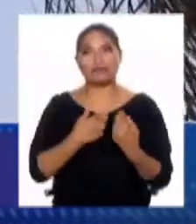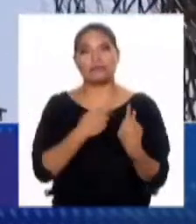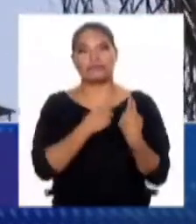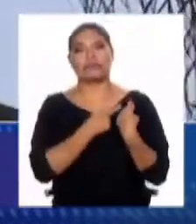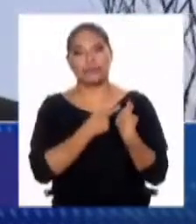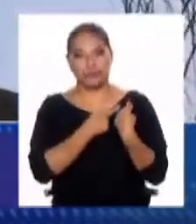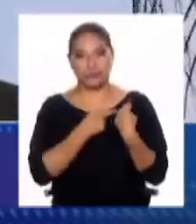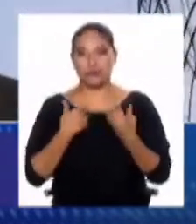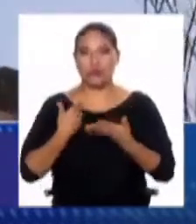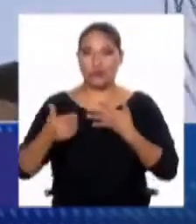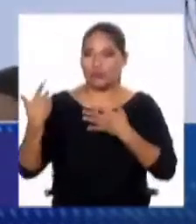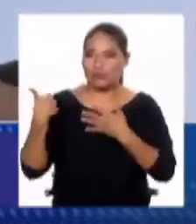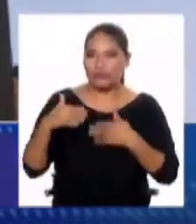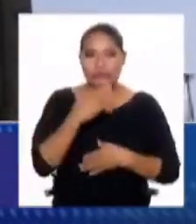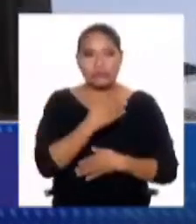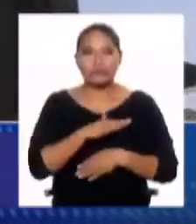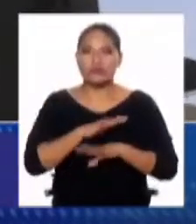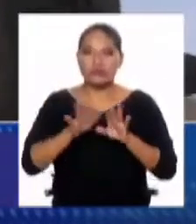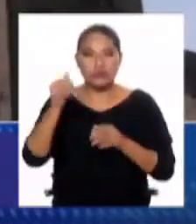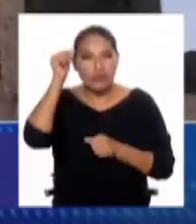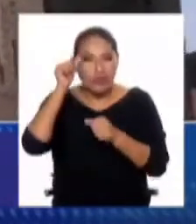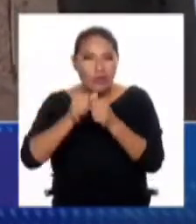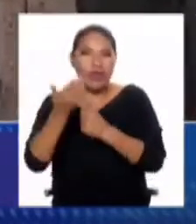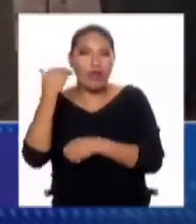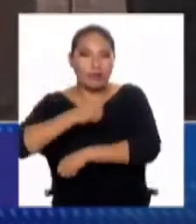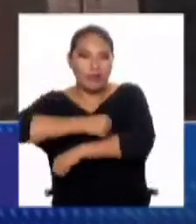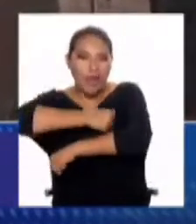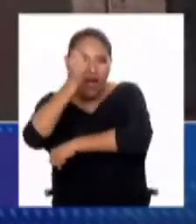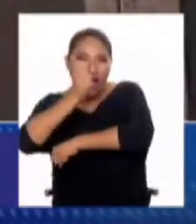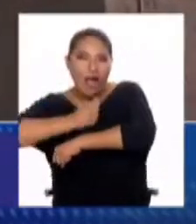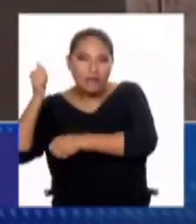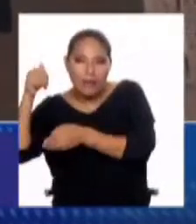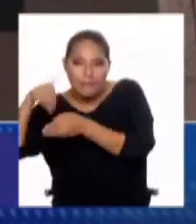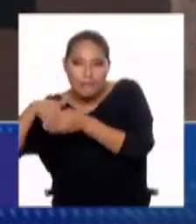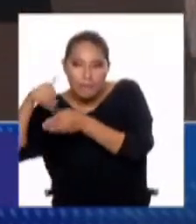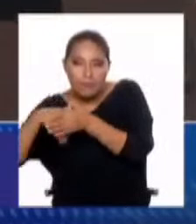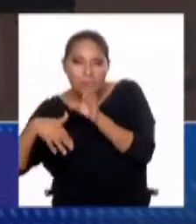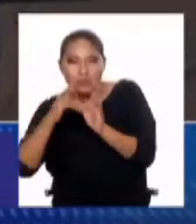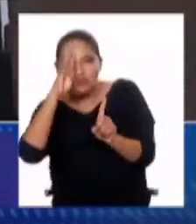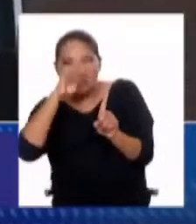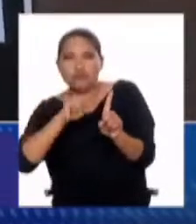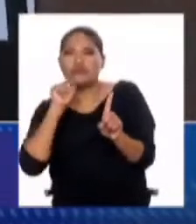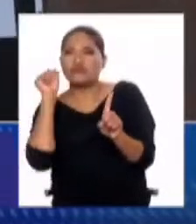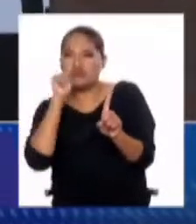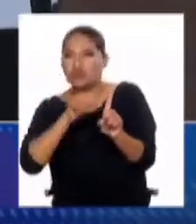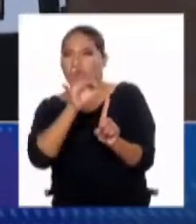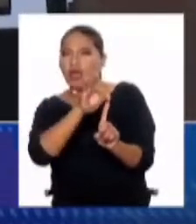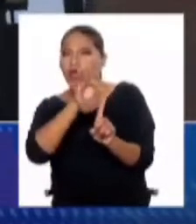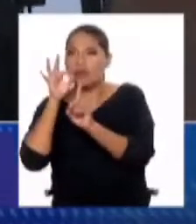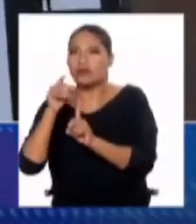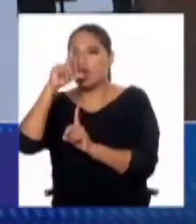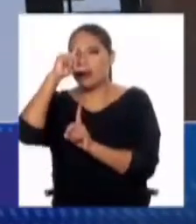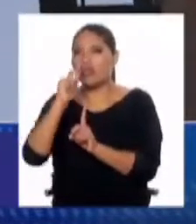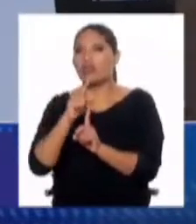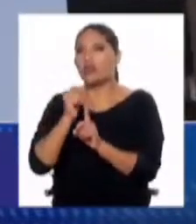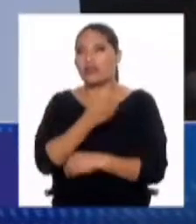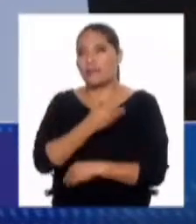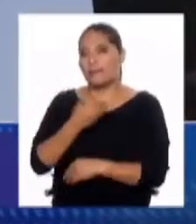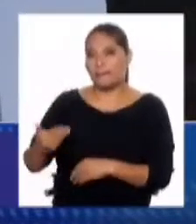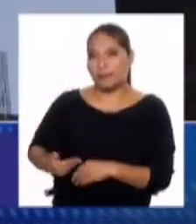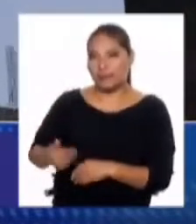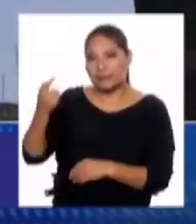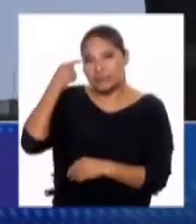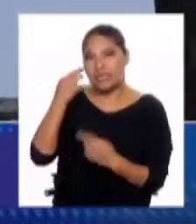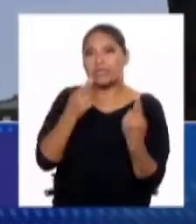limpiarse, frente por lo menos. A toda la gente andina que votó por él, frente a todos los pobres que votaron por él. Él tiene una